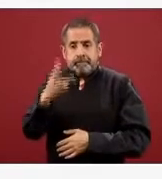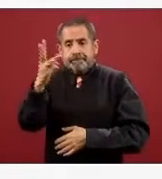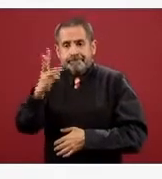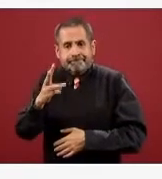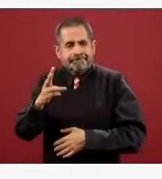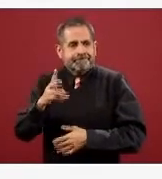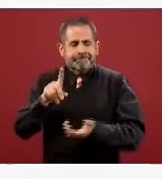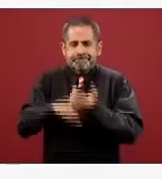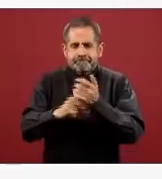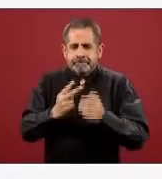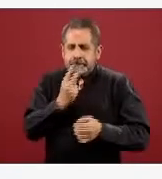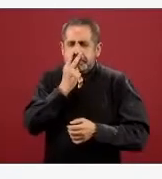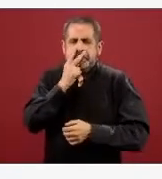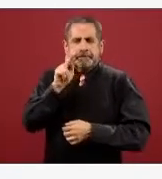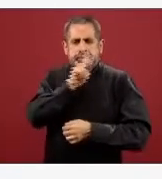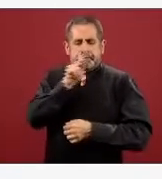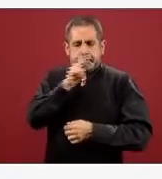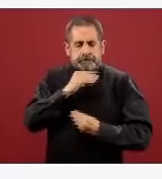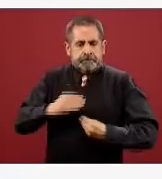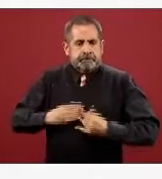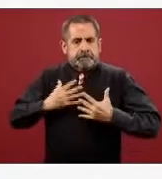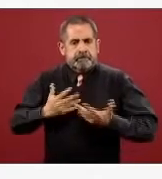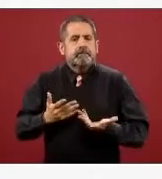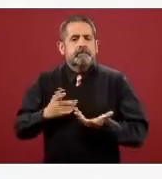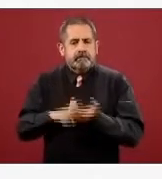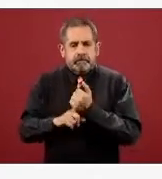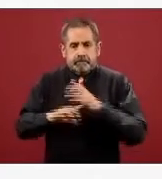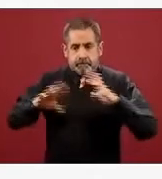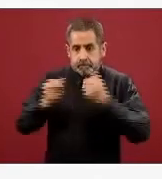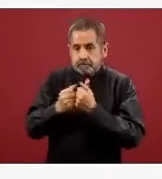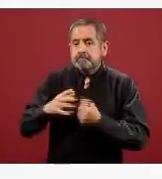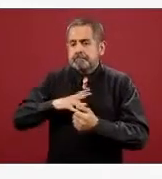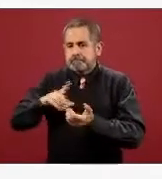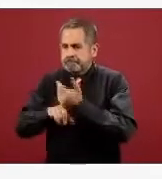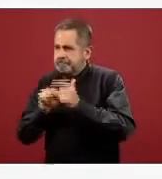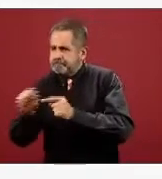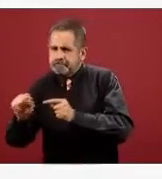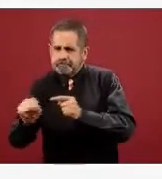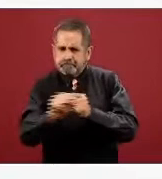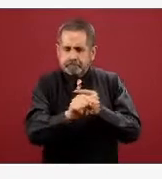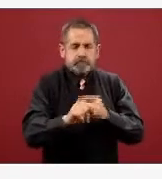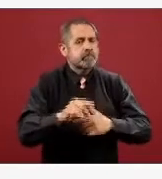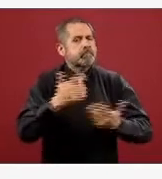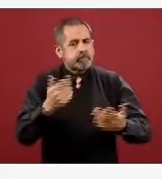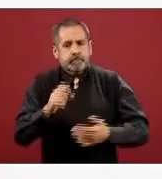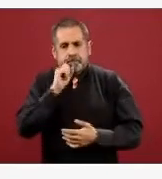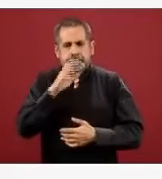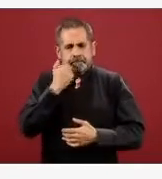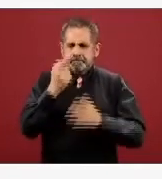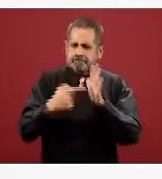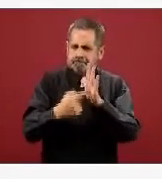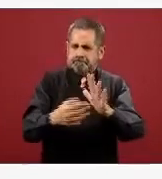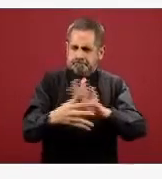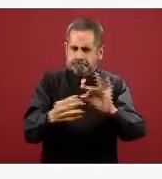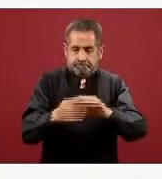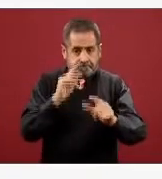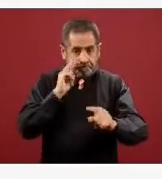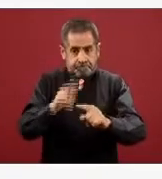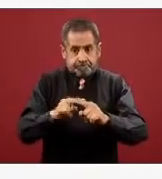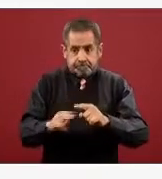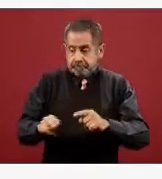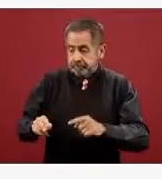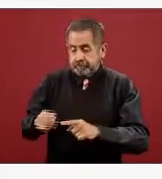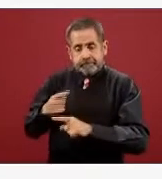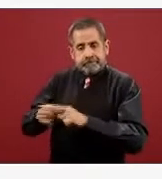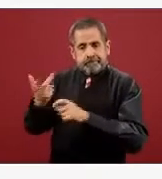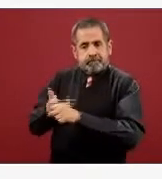ventiladores funcionando en los servicios estatales de salud. Y también quería presentar esto porque también de los equipos de